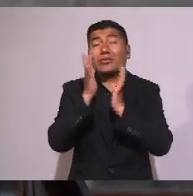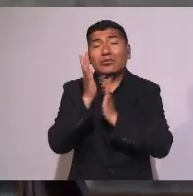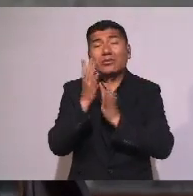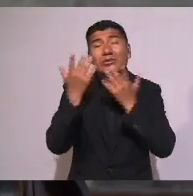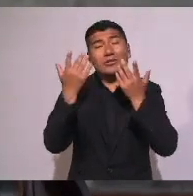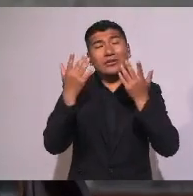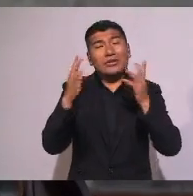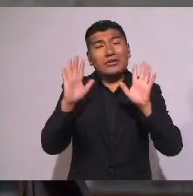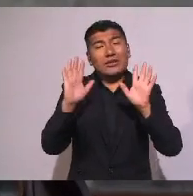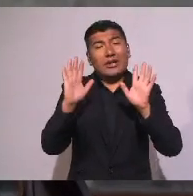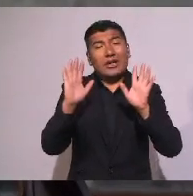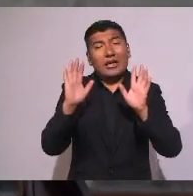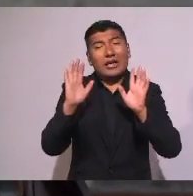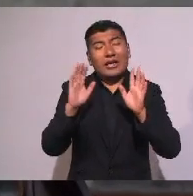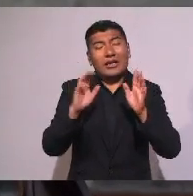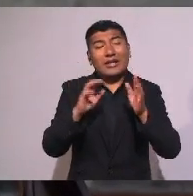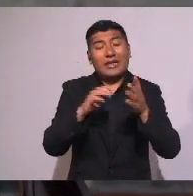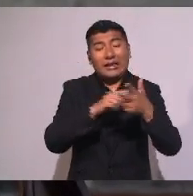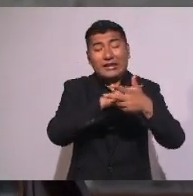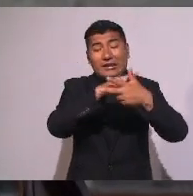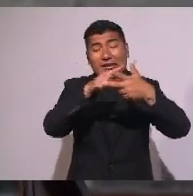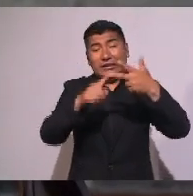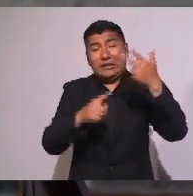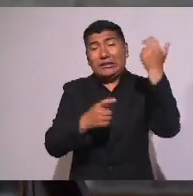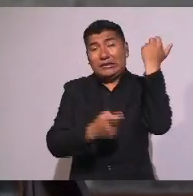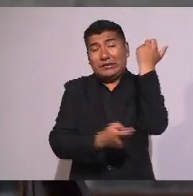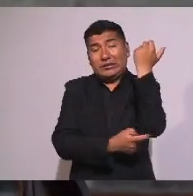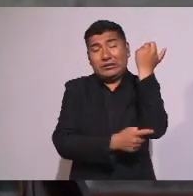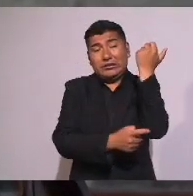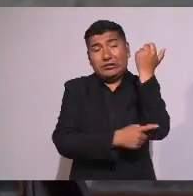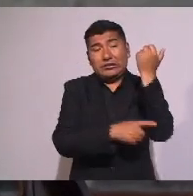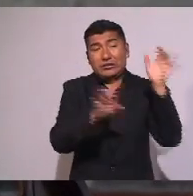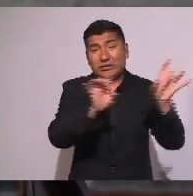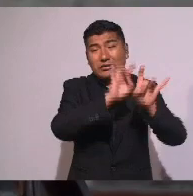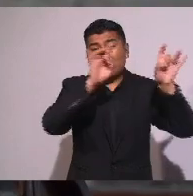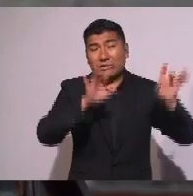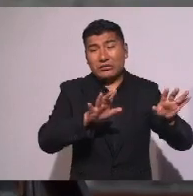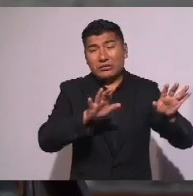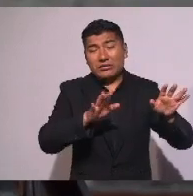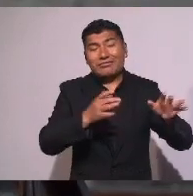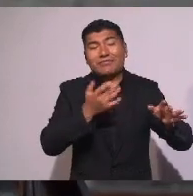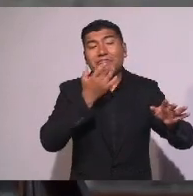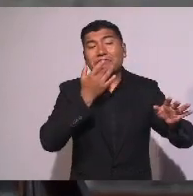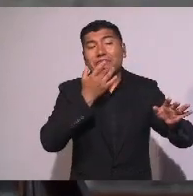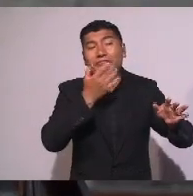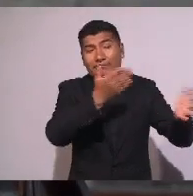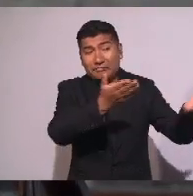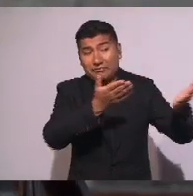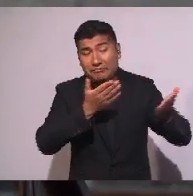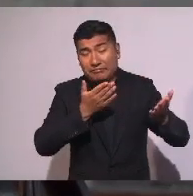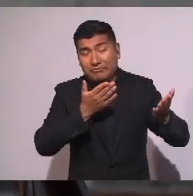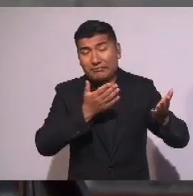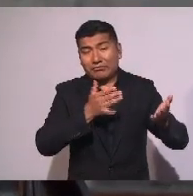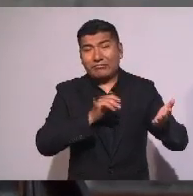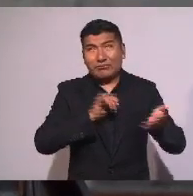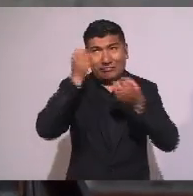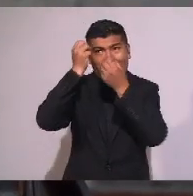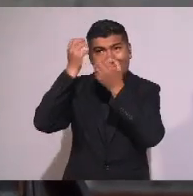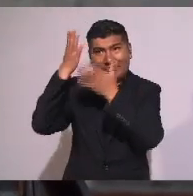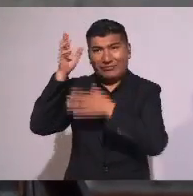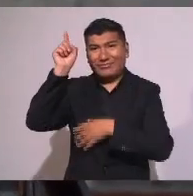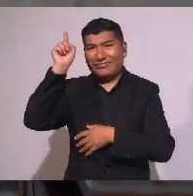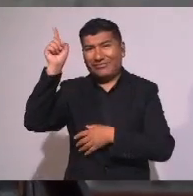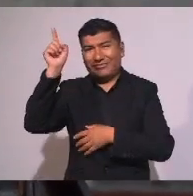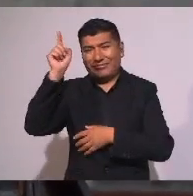tomado las tentaciones, ha aceptado ser tentado?